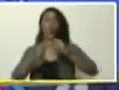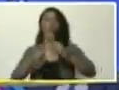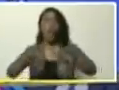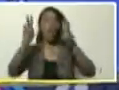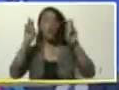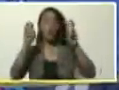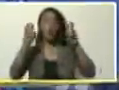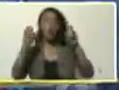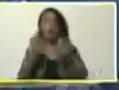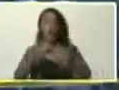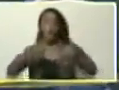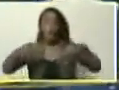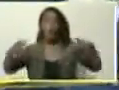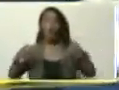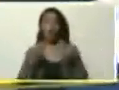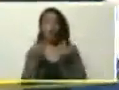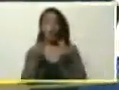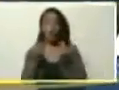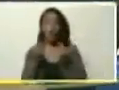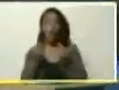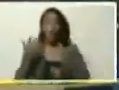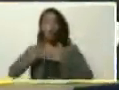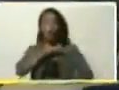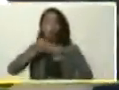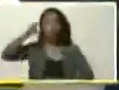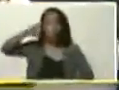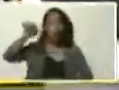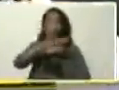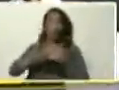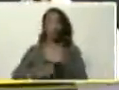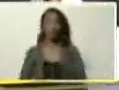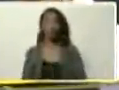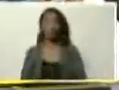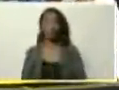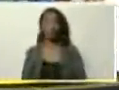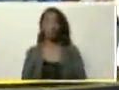nueva prosperidad económica para nuestro pueblo.